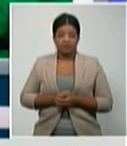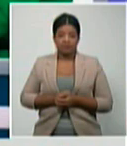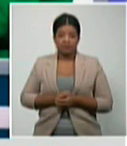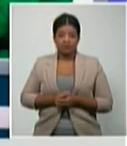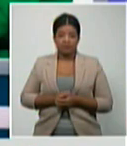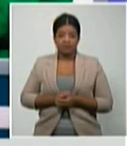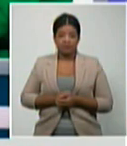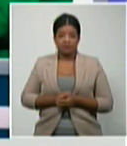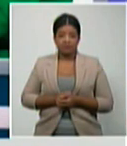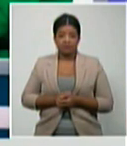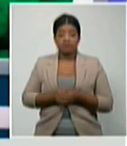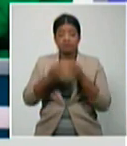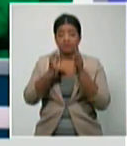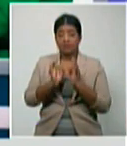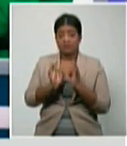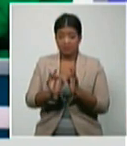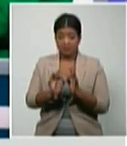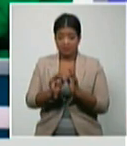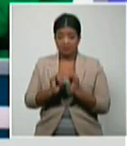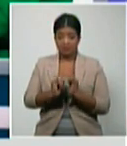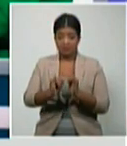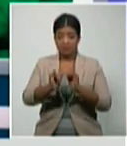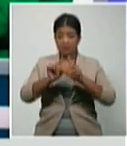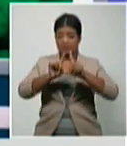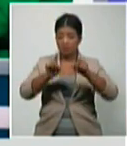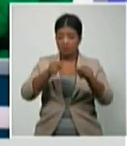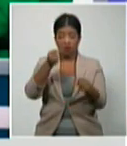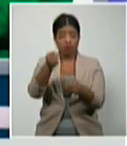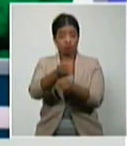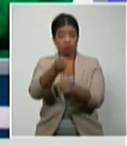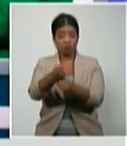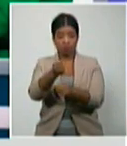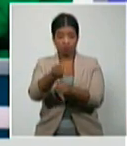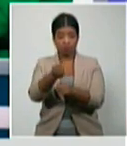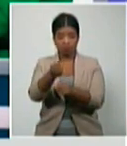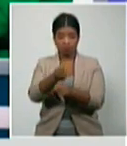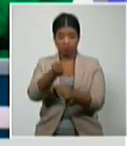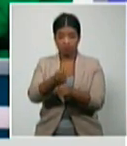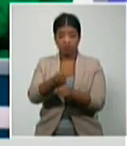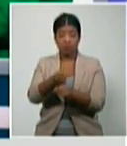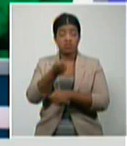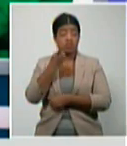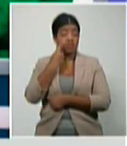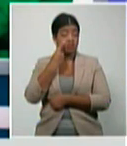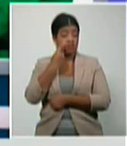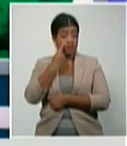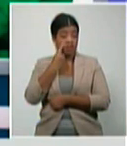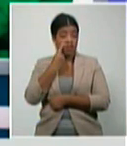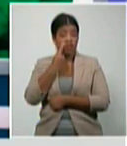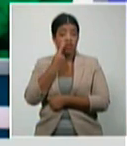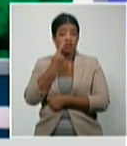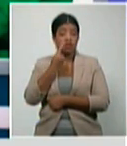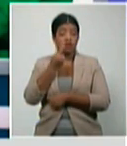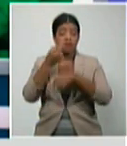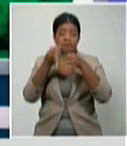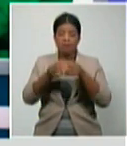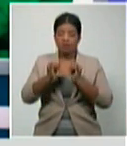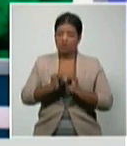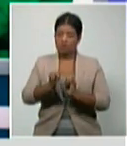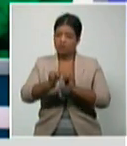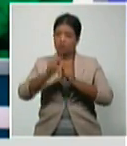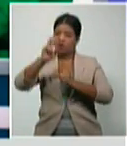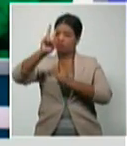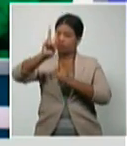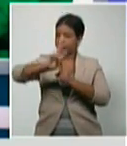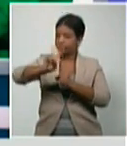de Cuba, se trabaja fuertemente, se ha visto en las emisoras, en la televisión,